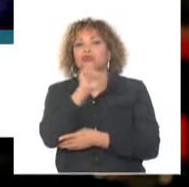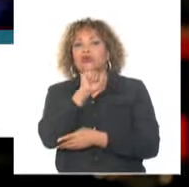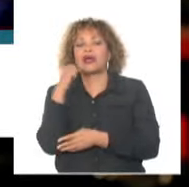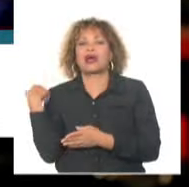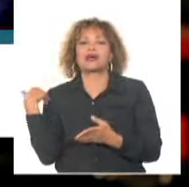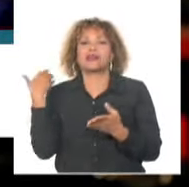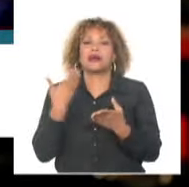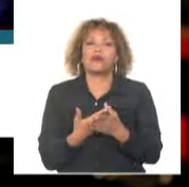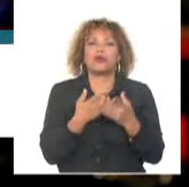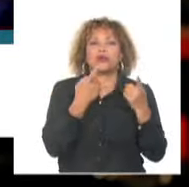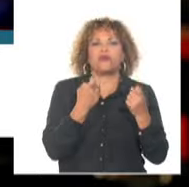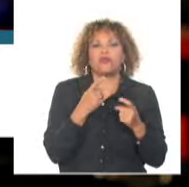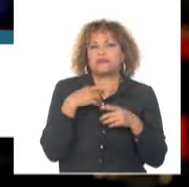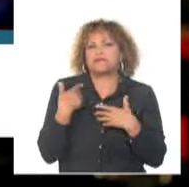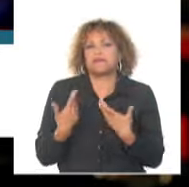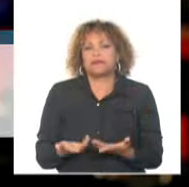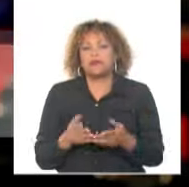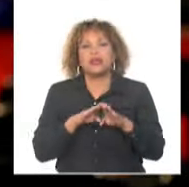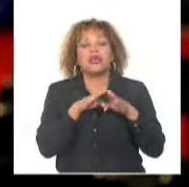falta, de lo que podemos